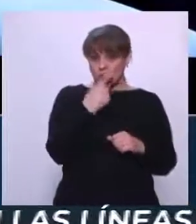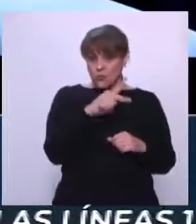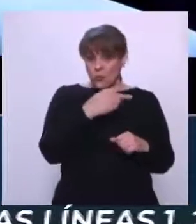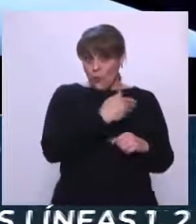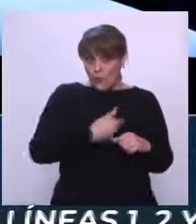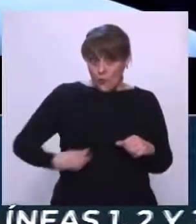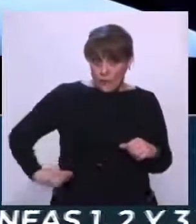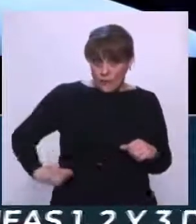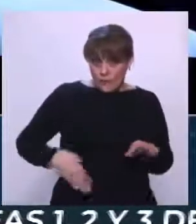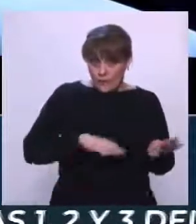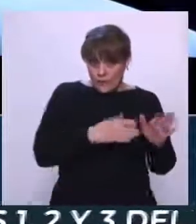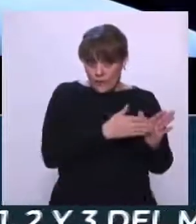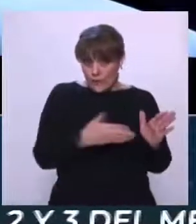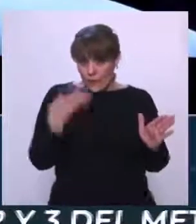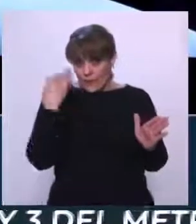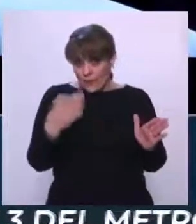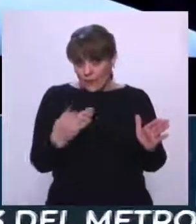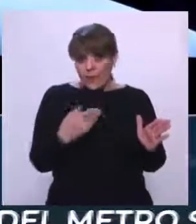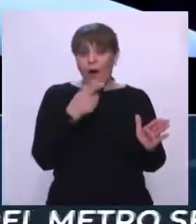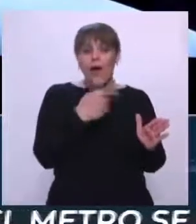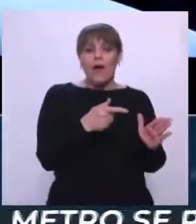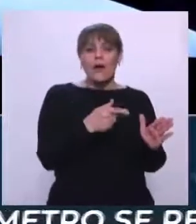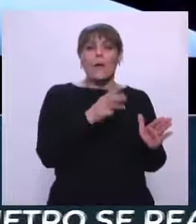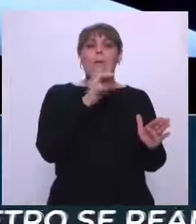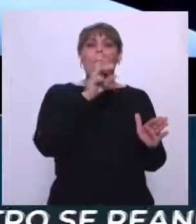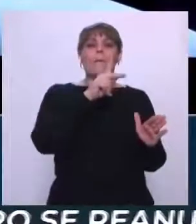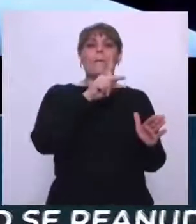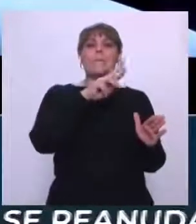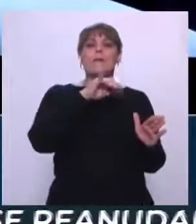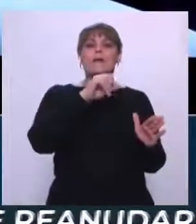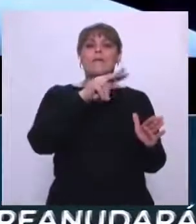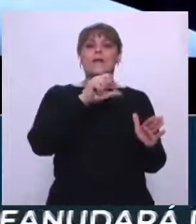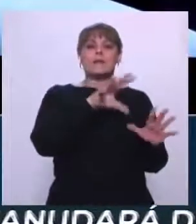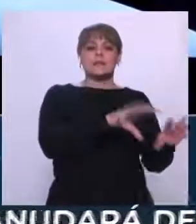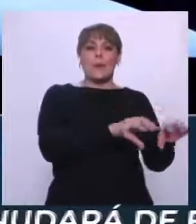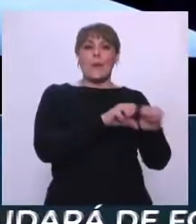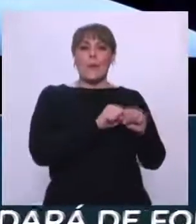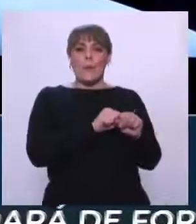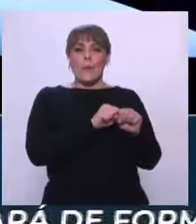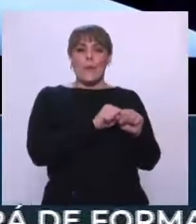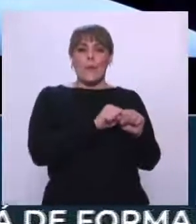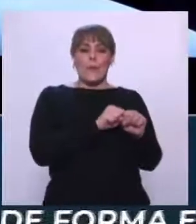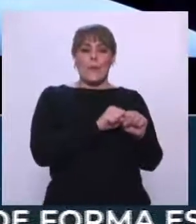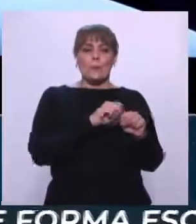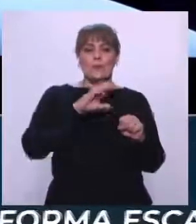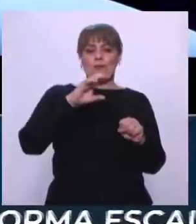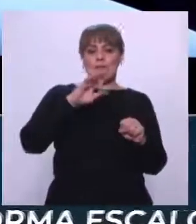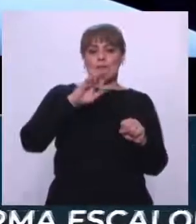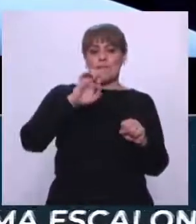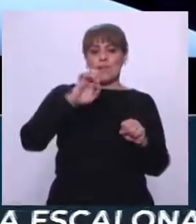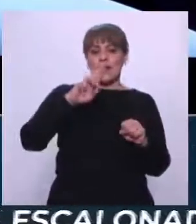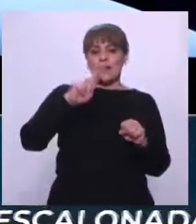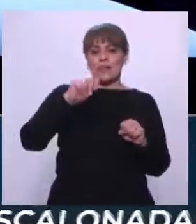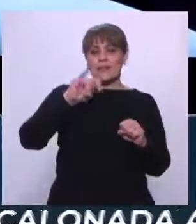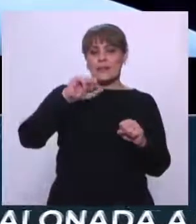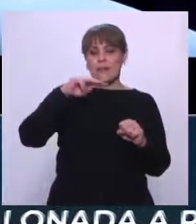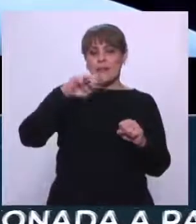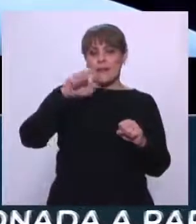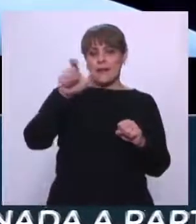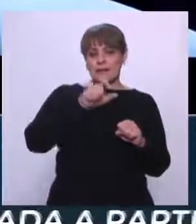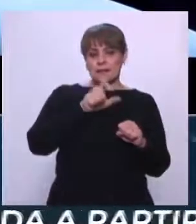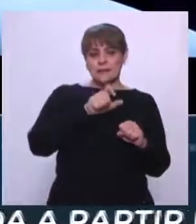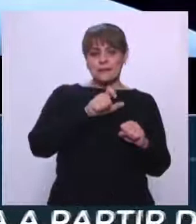ese sexenio, se privatiza lo que se conocía como Fertimex, que era propiedad del